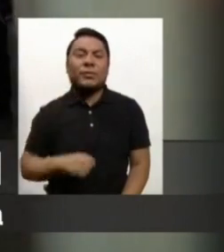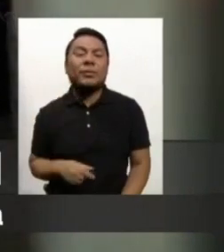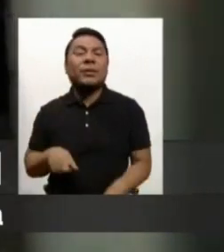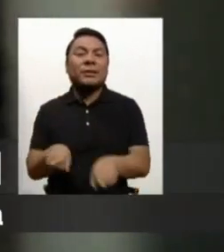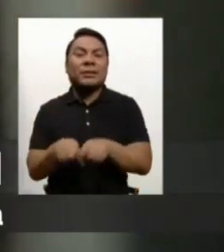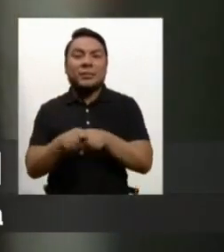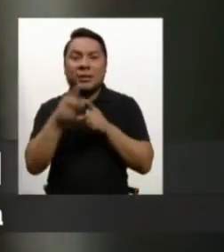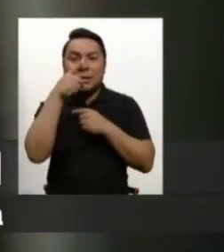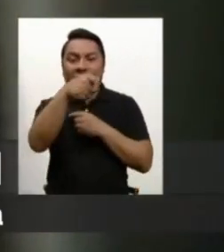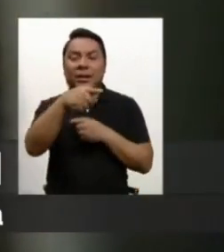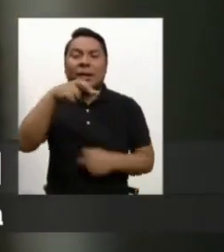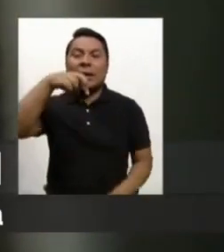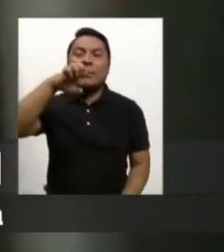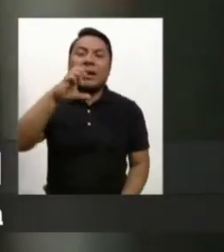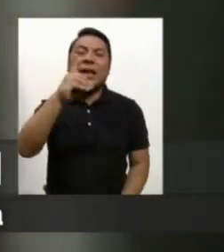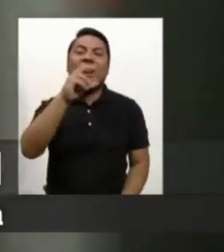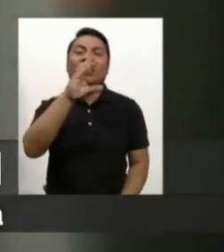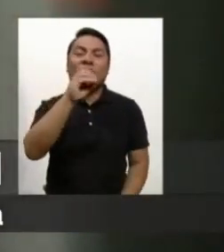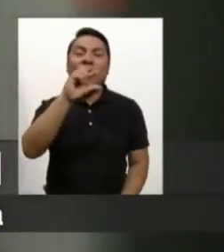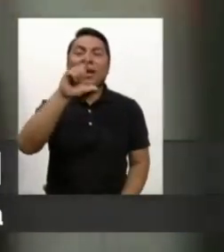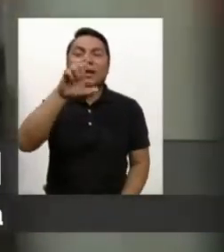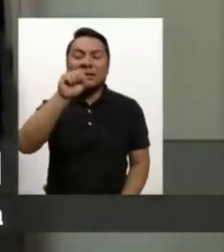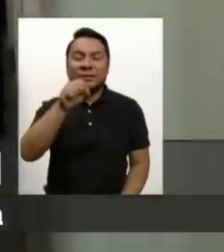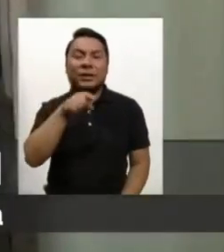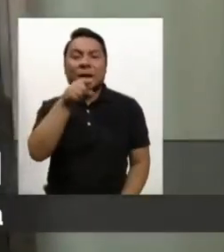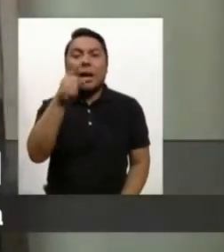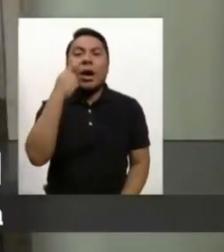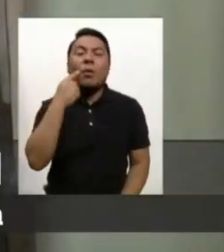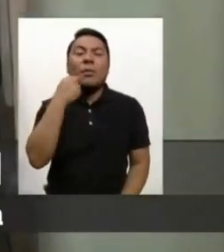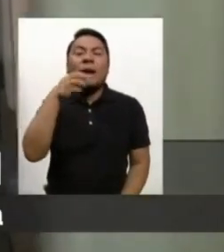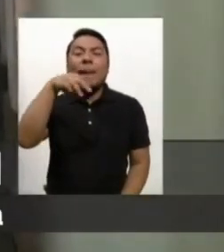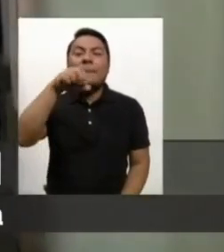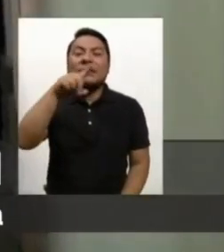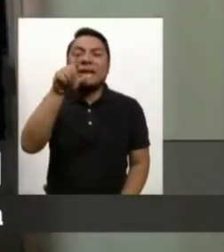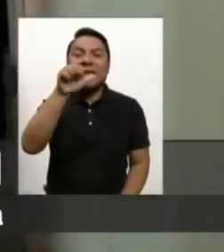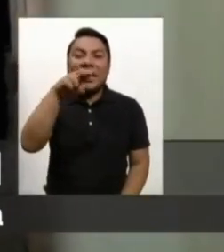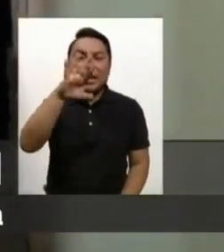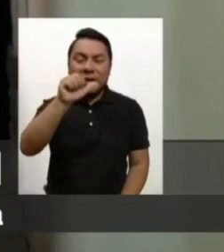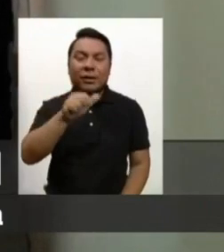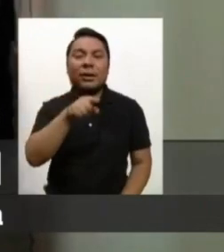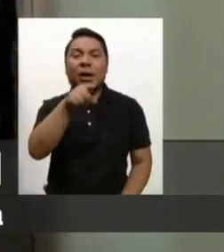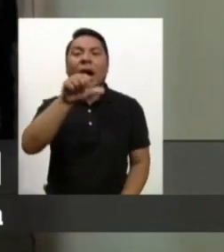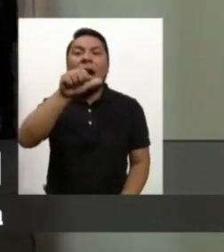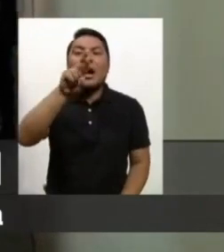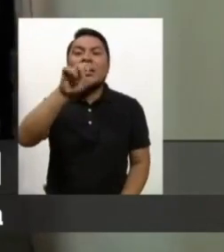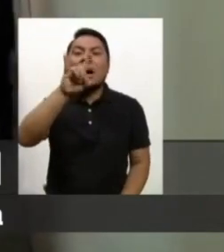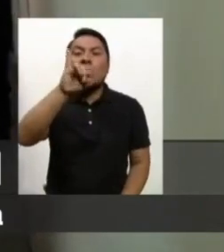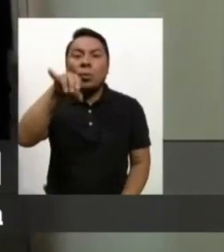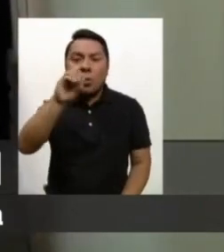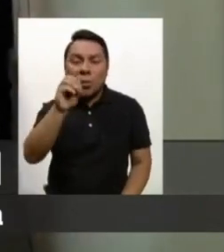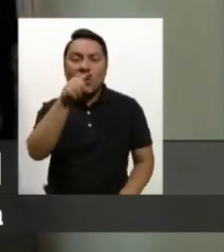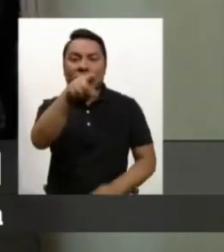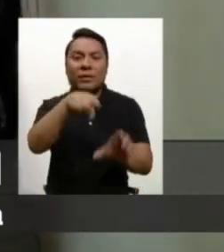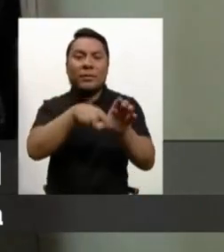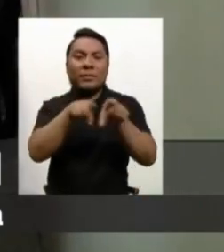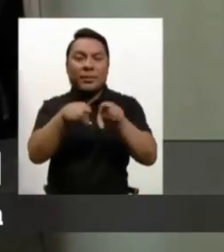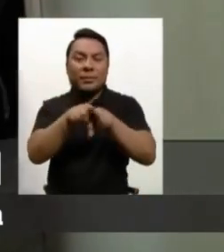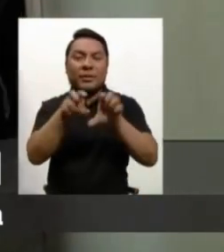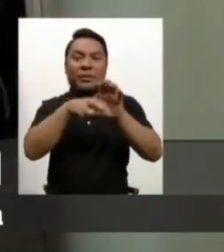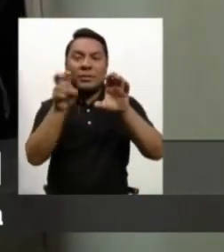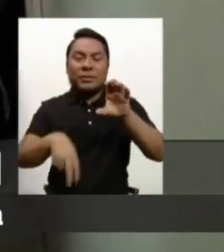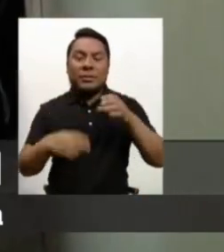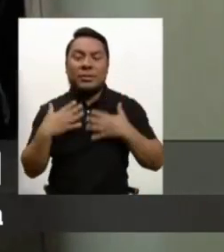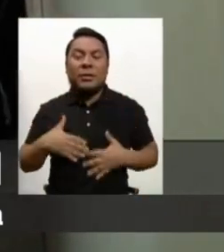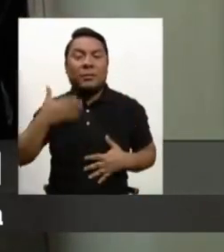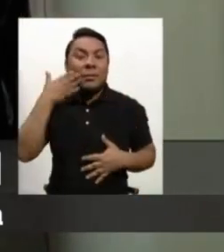Vemos también a Pedro Galese, a José Manzaneda, a Miguel Araujo. Vemos a Aldo Corso también ataviado con un polo